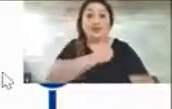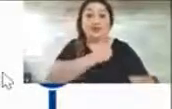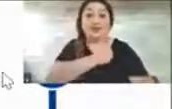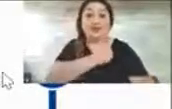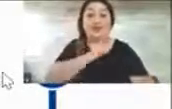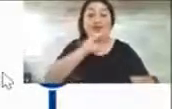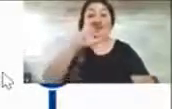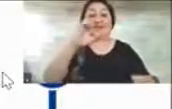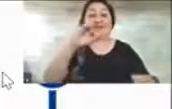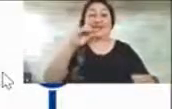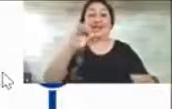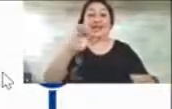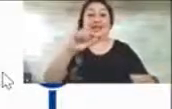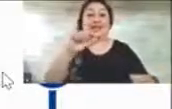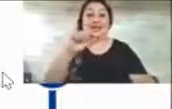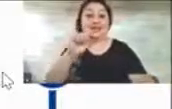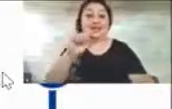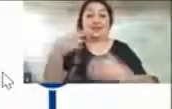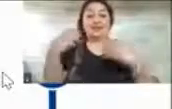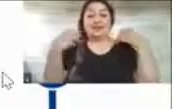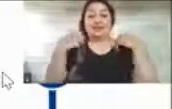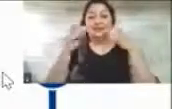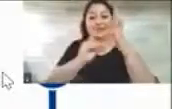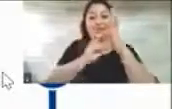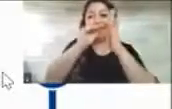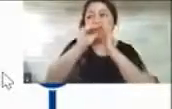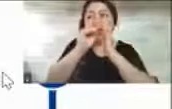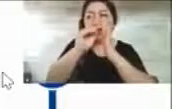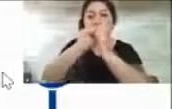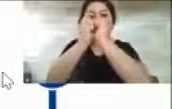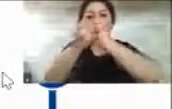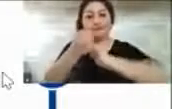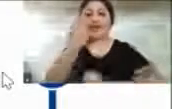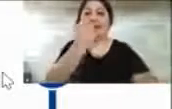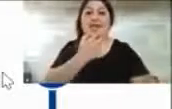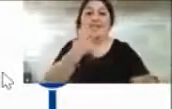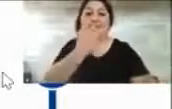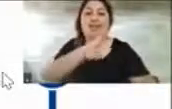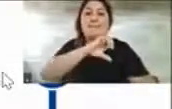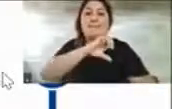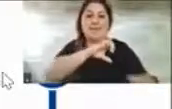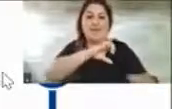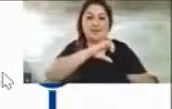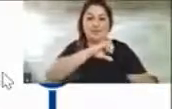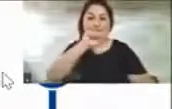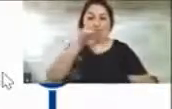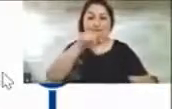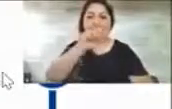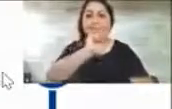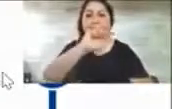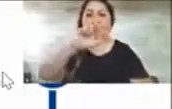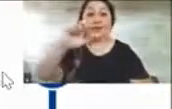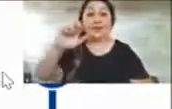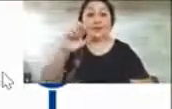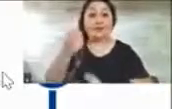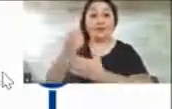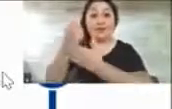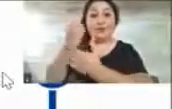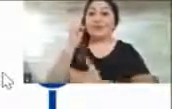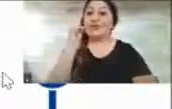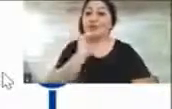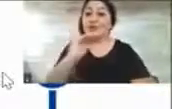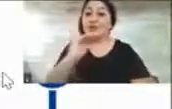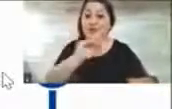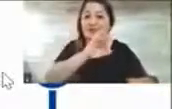estuvimos encargados del desarrollo en español de esta aplicación, con el cual no solamente vamos a beneficiar a los niños chilenos,